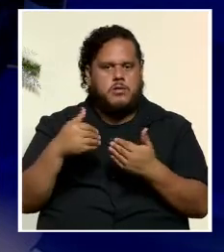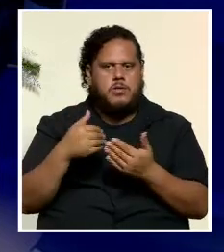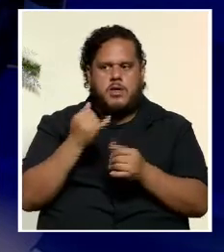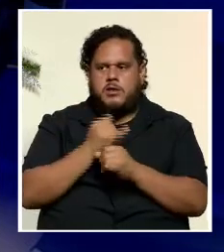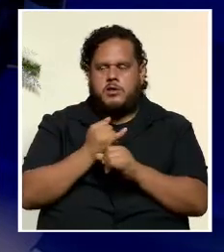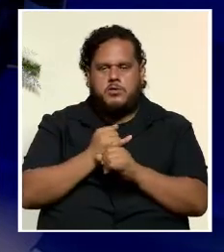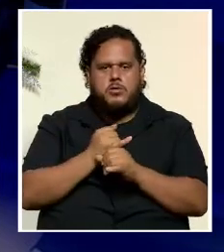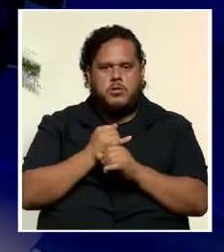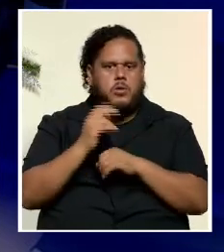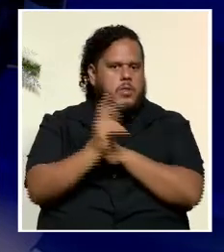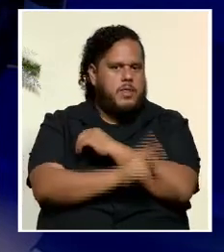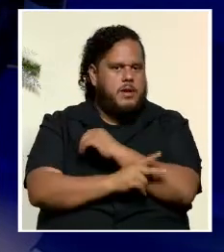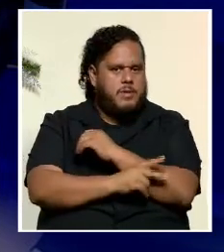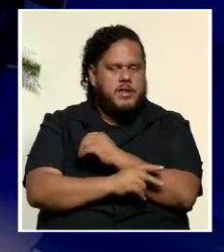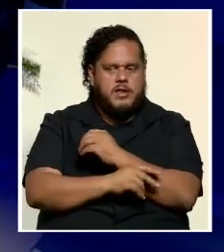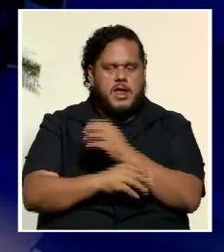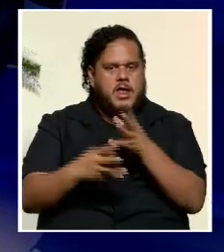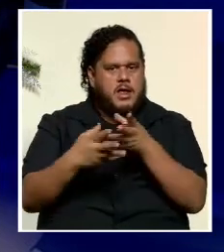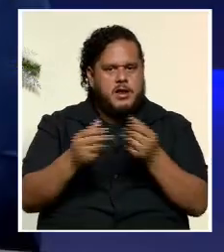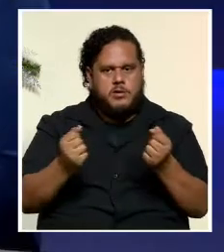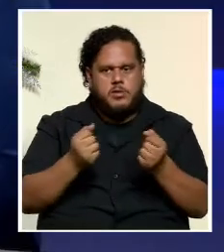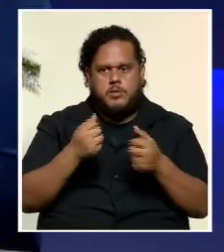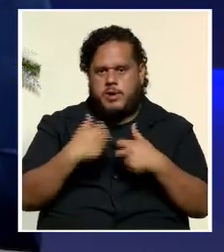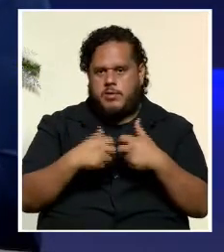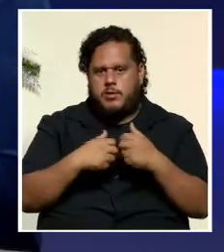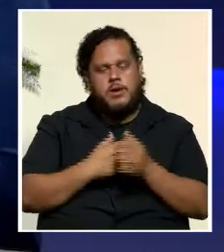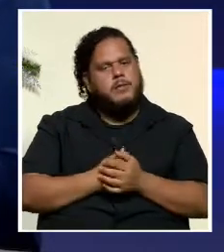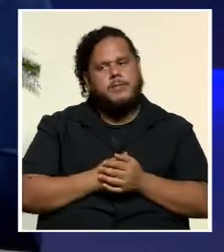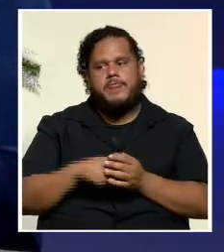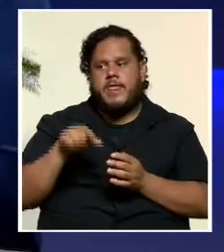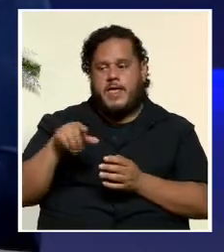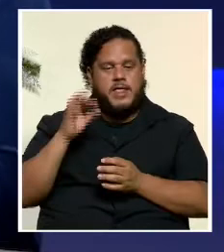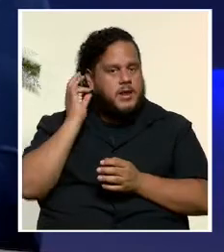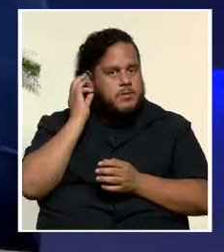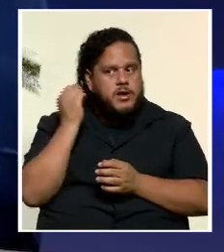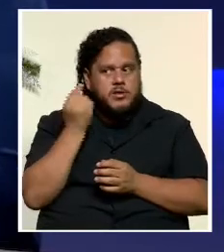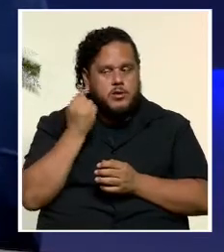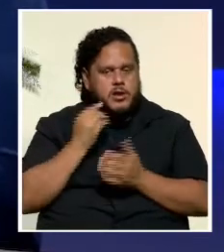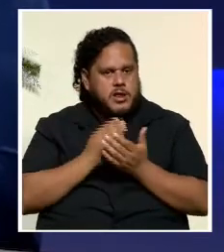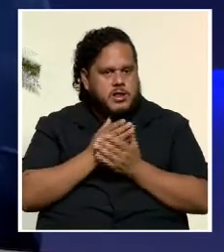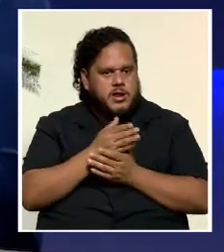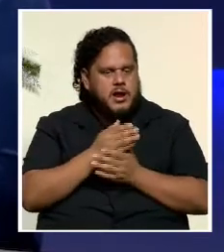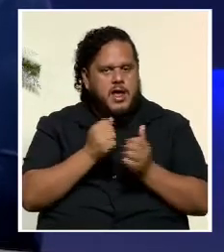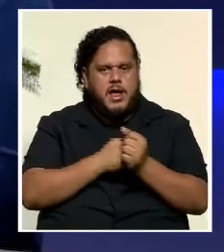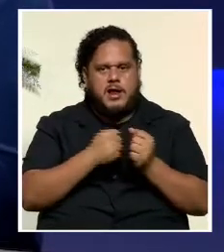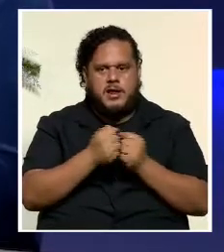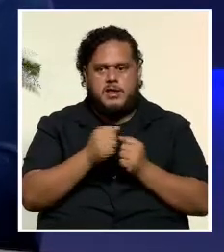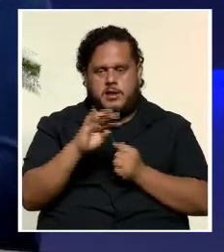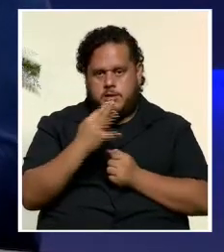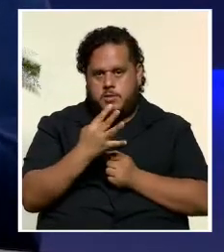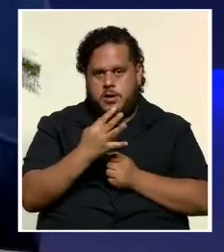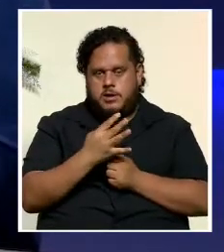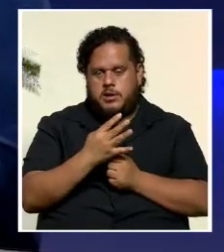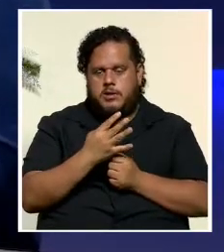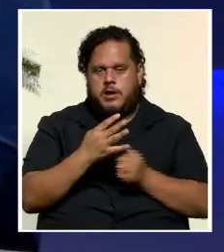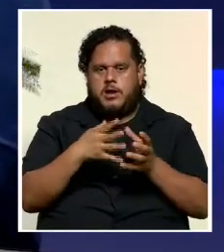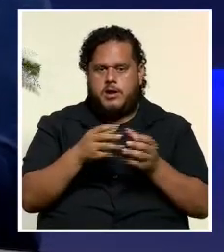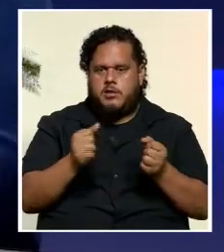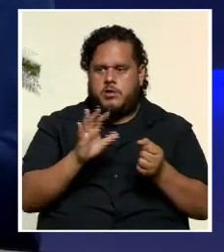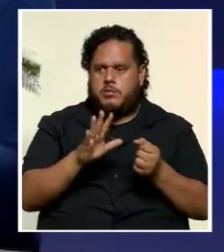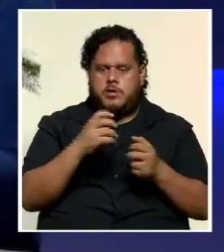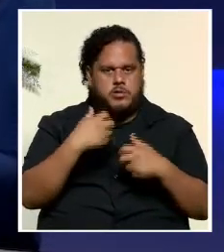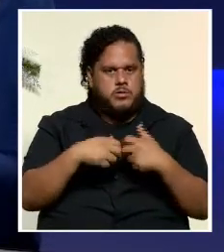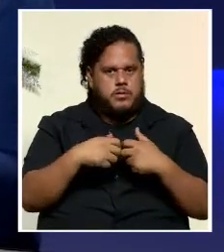del Estado que le resolviera el problema. Ella solita accede a la Sala Constitucional, resuelve su